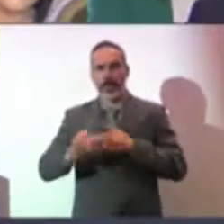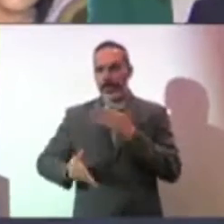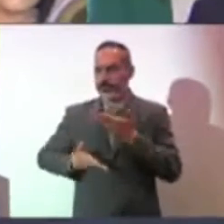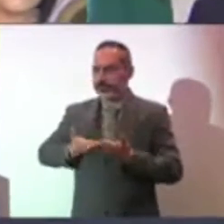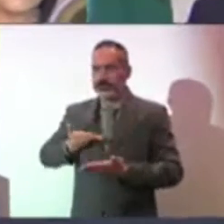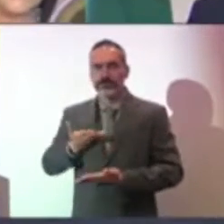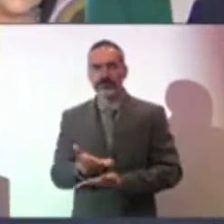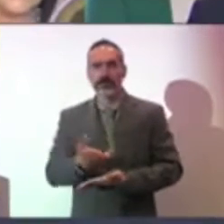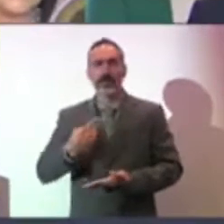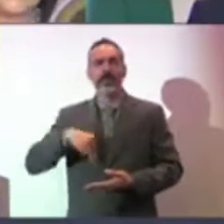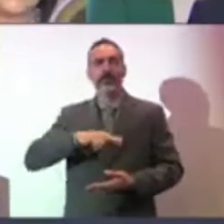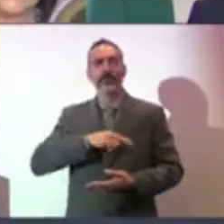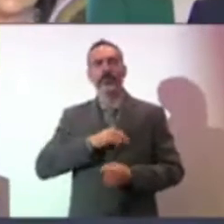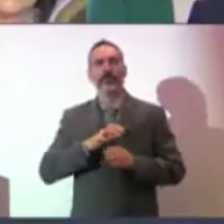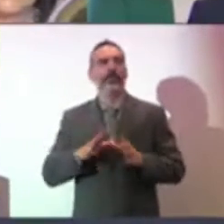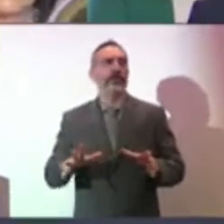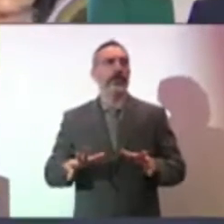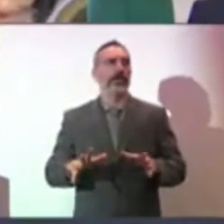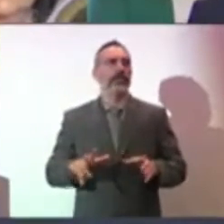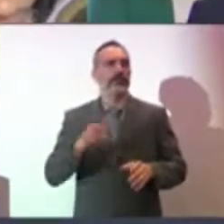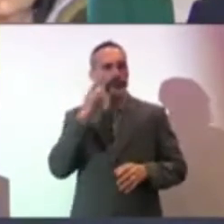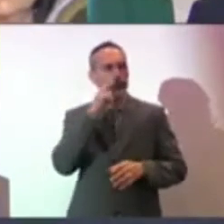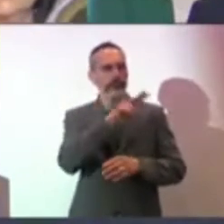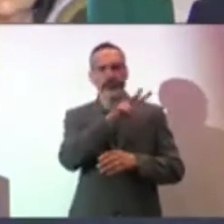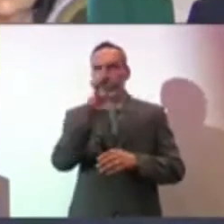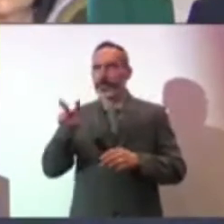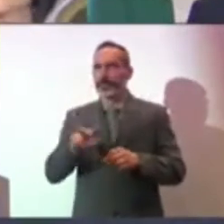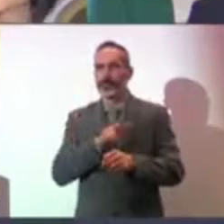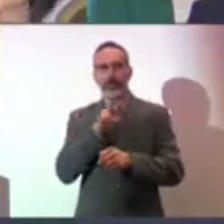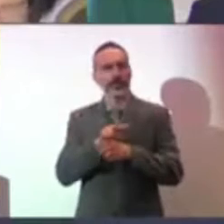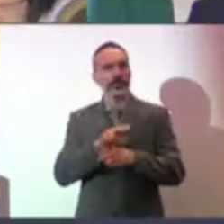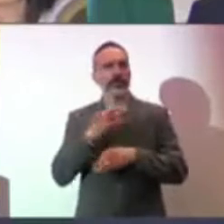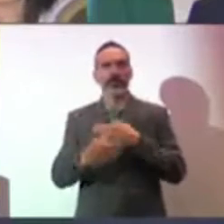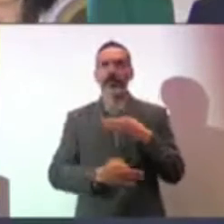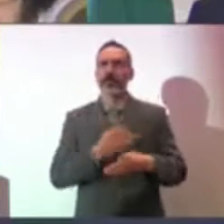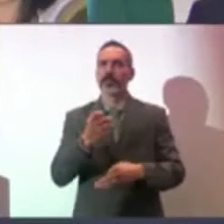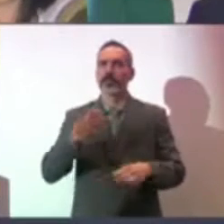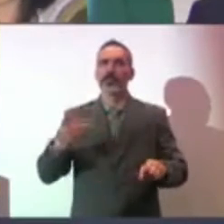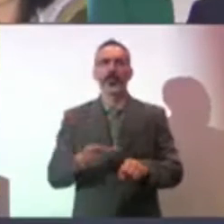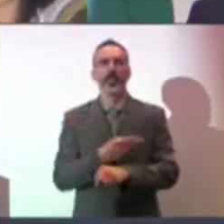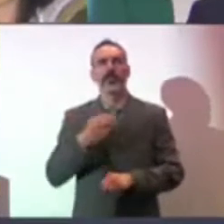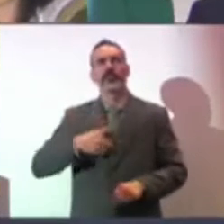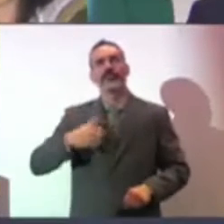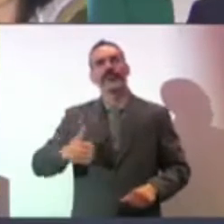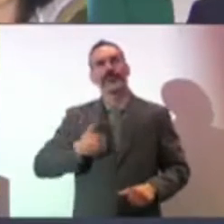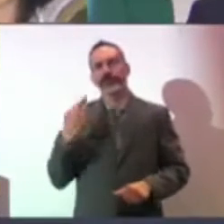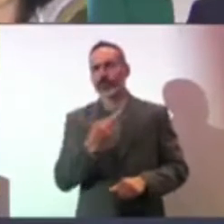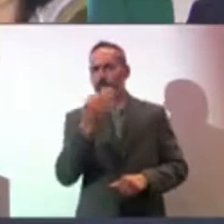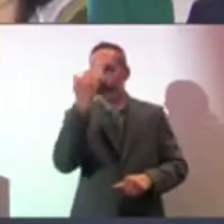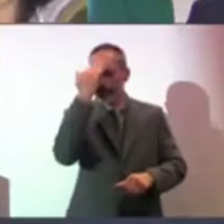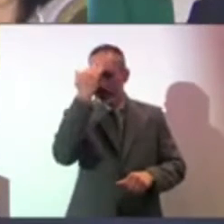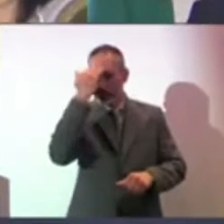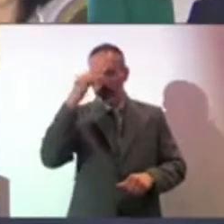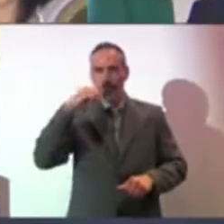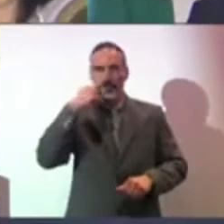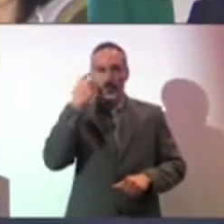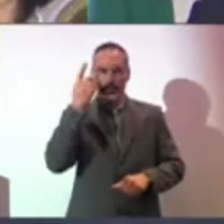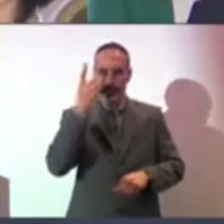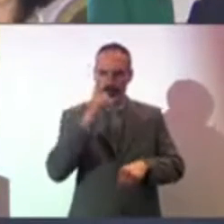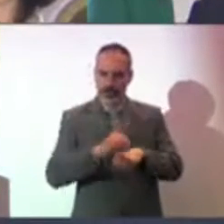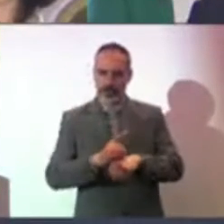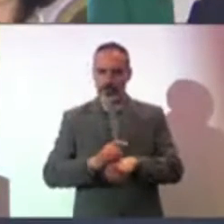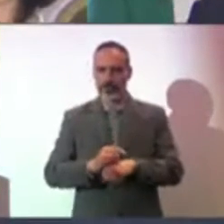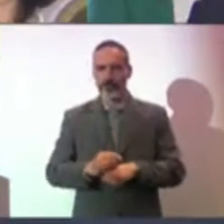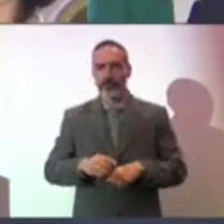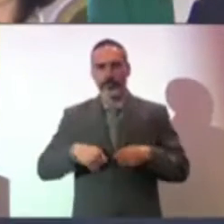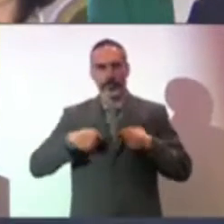el análisis y en la función de vigilancia. Aprovecho para reconocer la voluntad y aportación